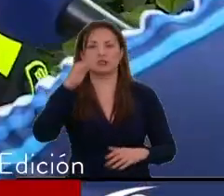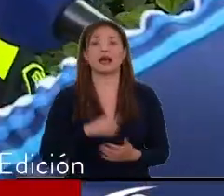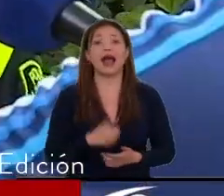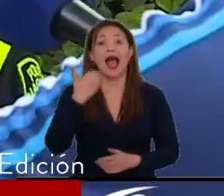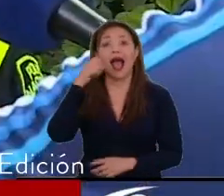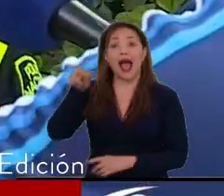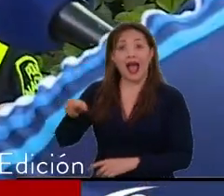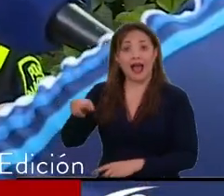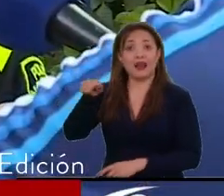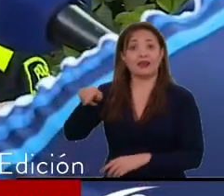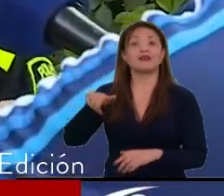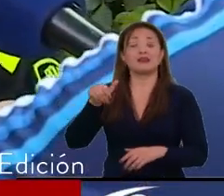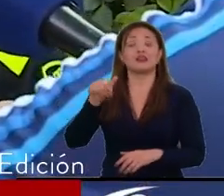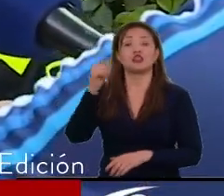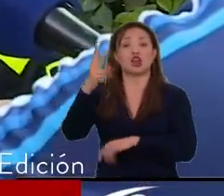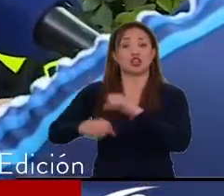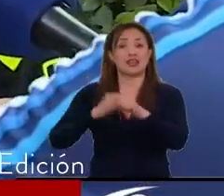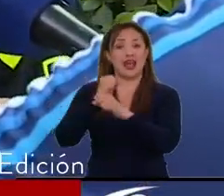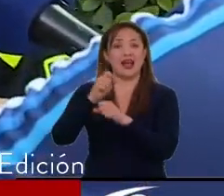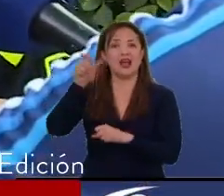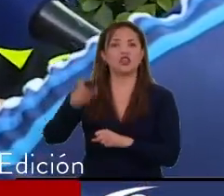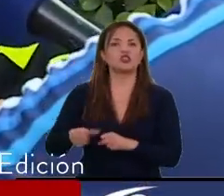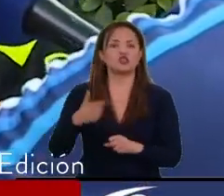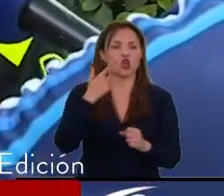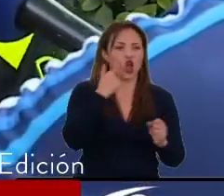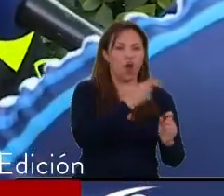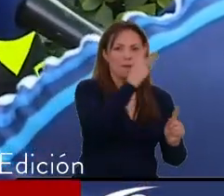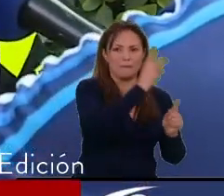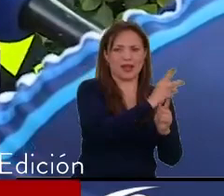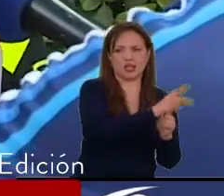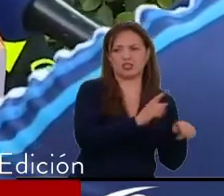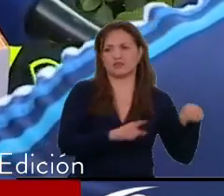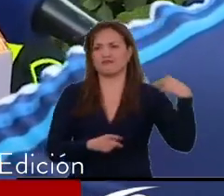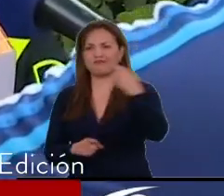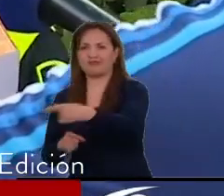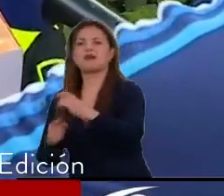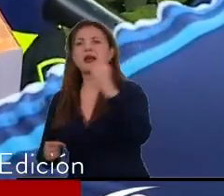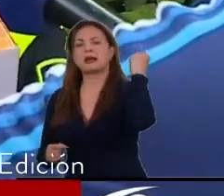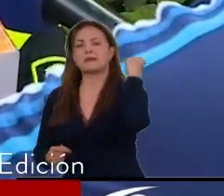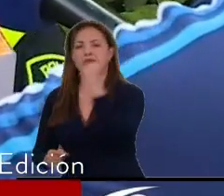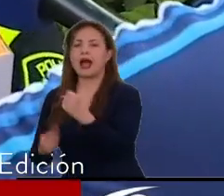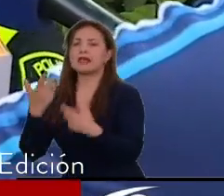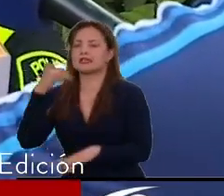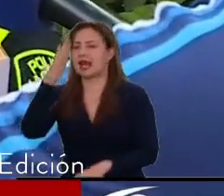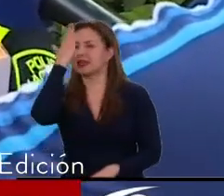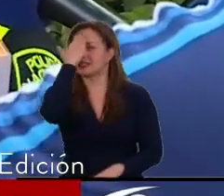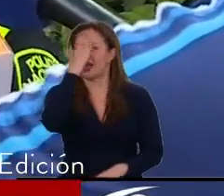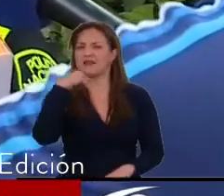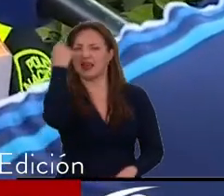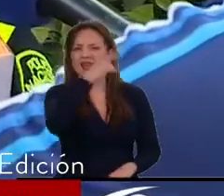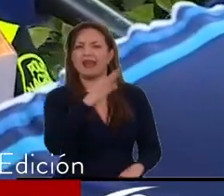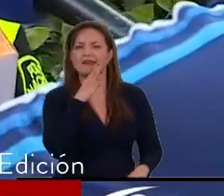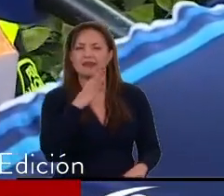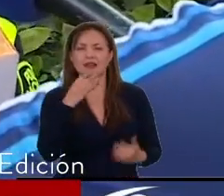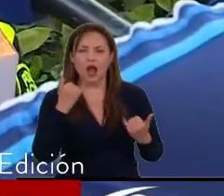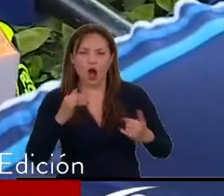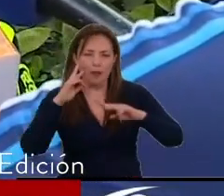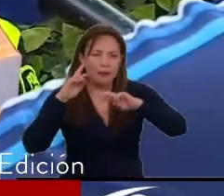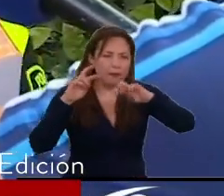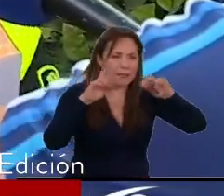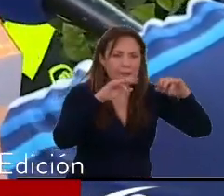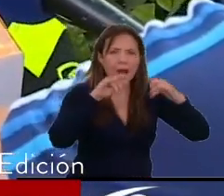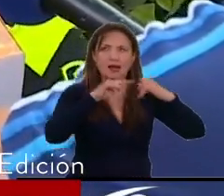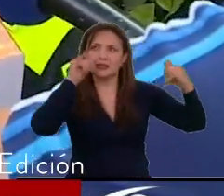edad es agredida físicamente por un delincuente, el cual ya tenemos identificado. Y estamos verificando cámaras para